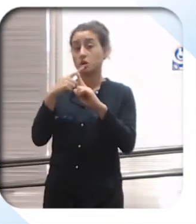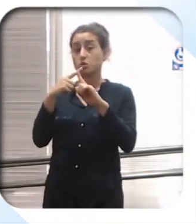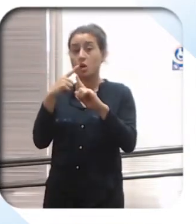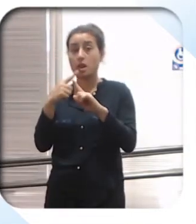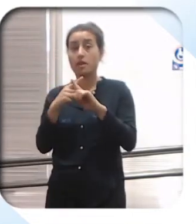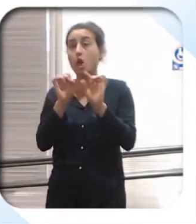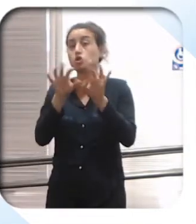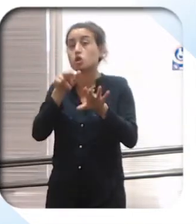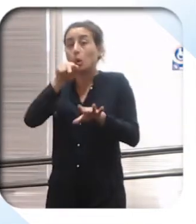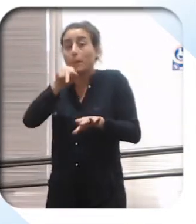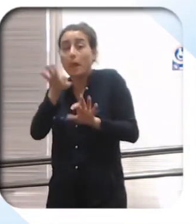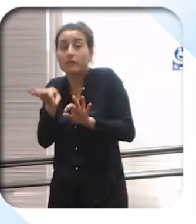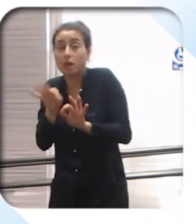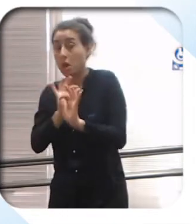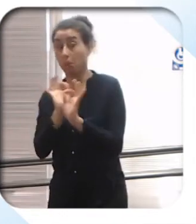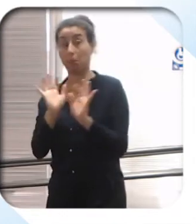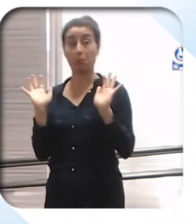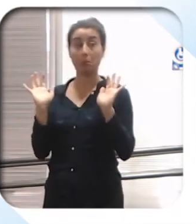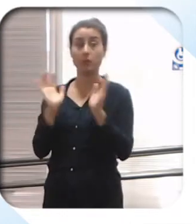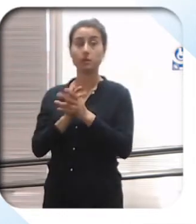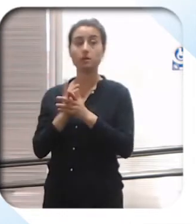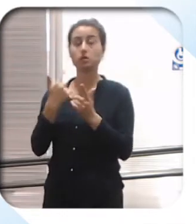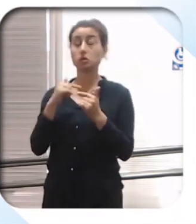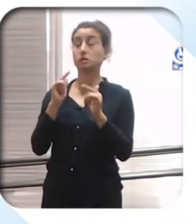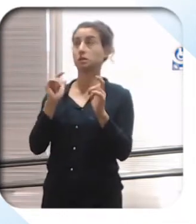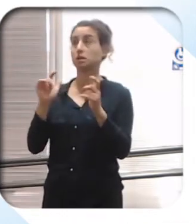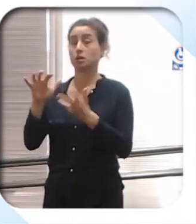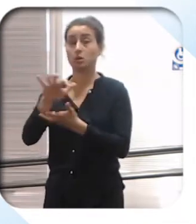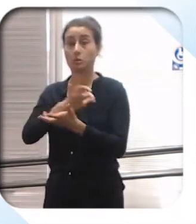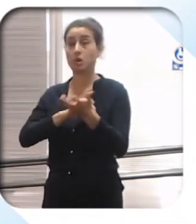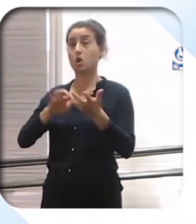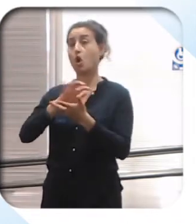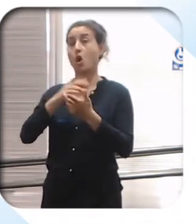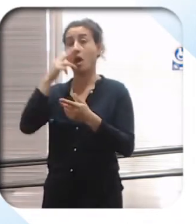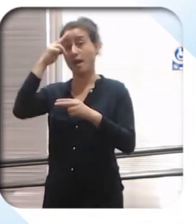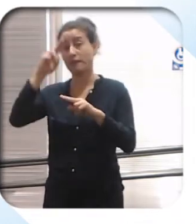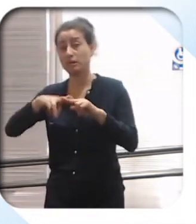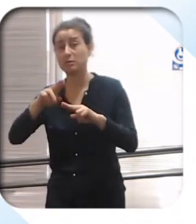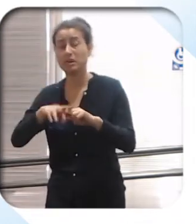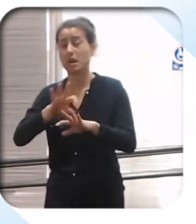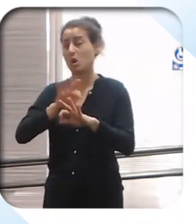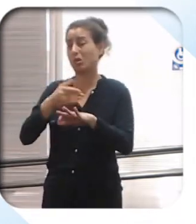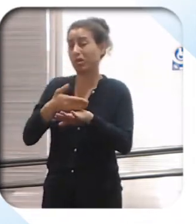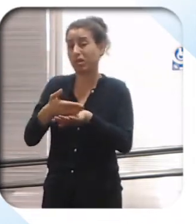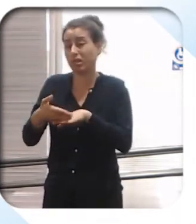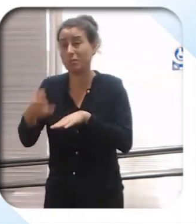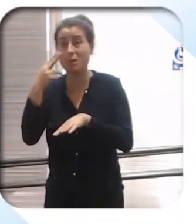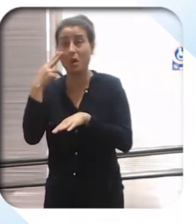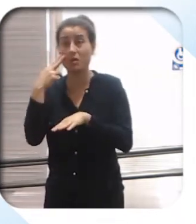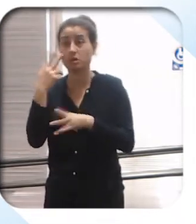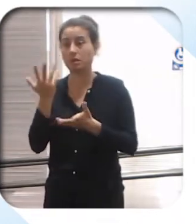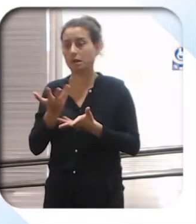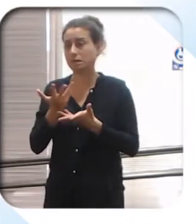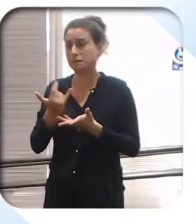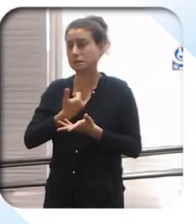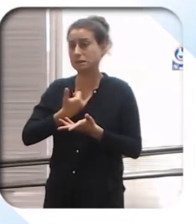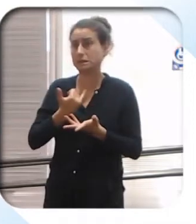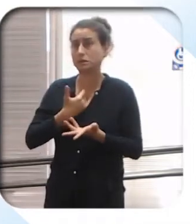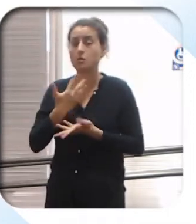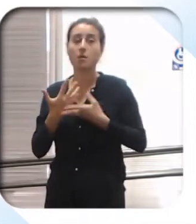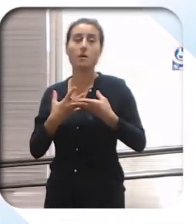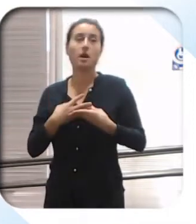genitalizada, y después, claro, cuando se nos complicó, tuvimos una enfermedad, una secuela, ahora queremos pasar a un plano